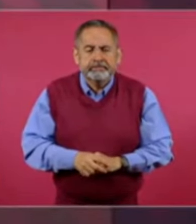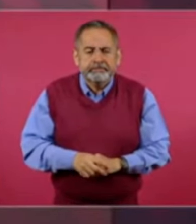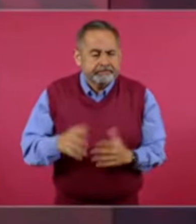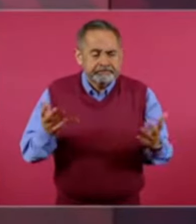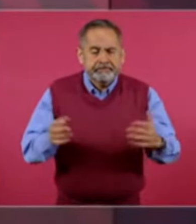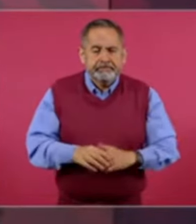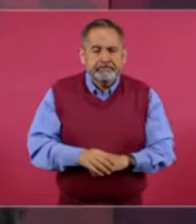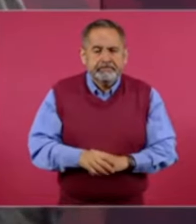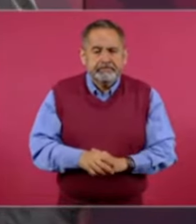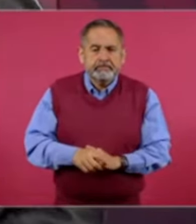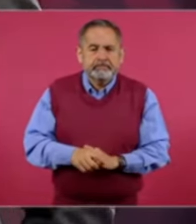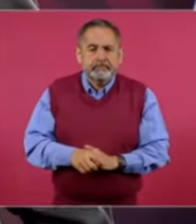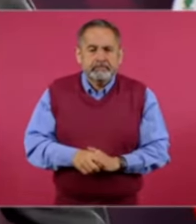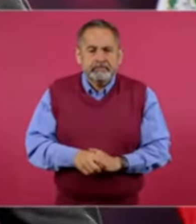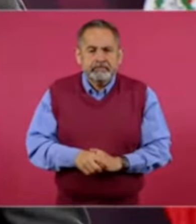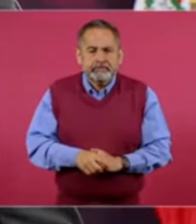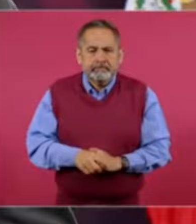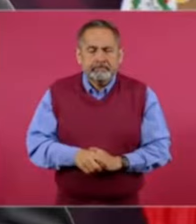Entonces,